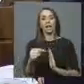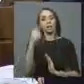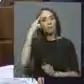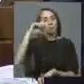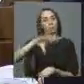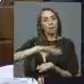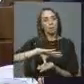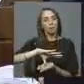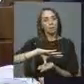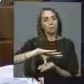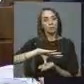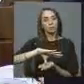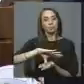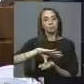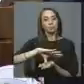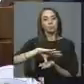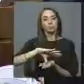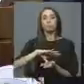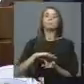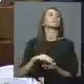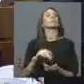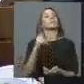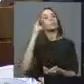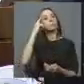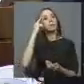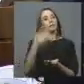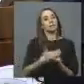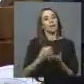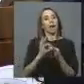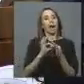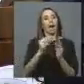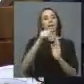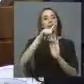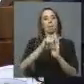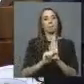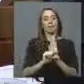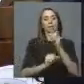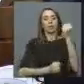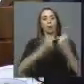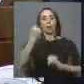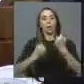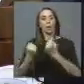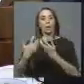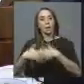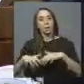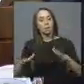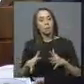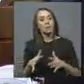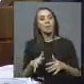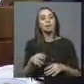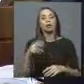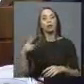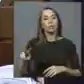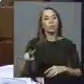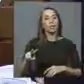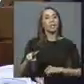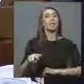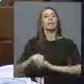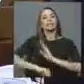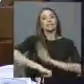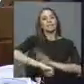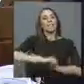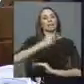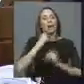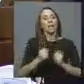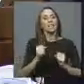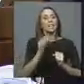país y fíjense no porque disminuya las ganancias de empresarios y emprendedores quizás desde el mundo de la izquierda podría ser un anhelo es